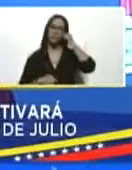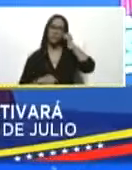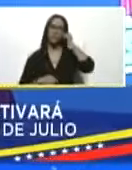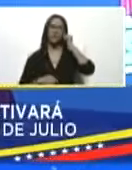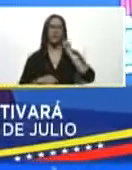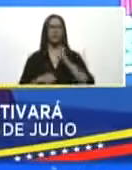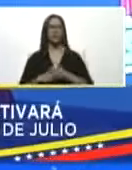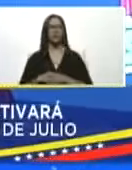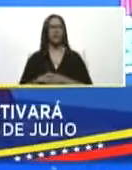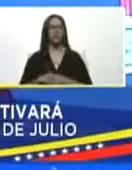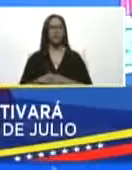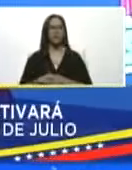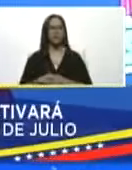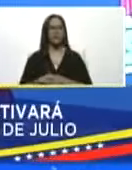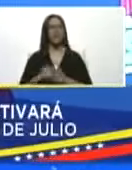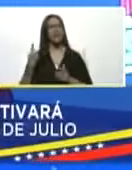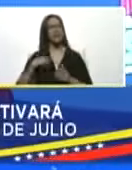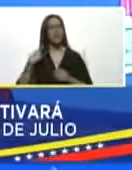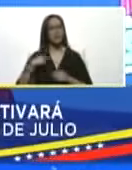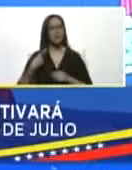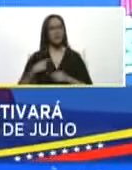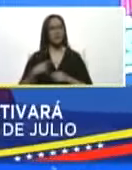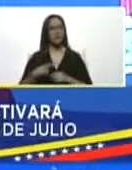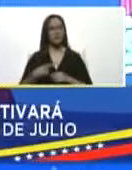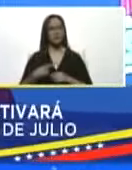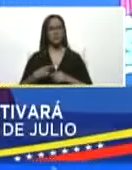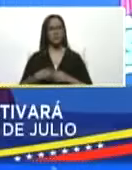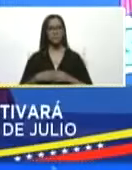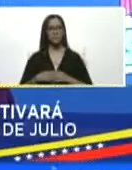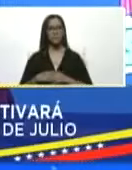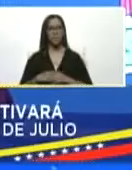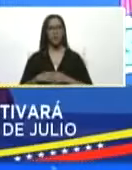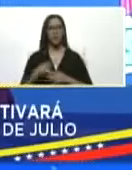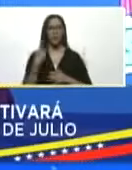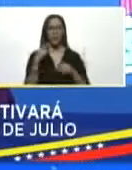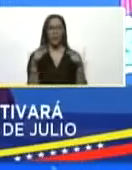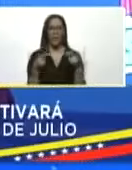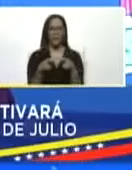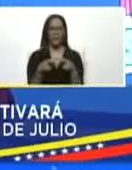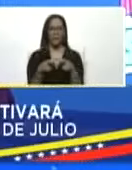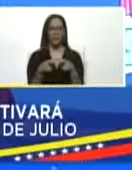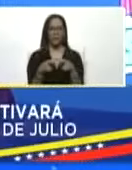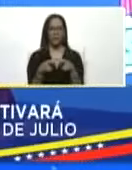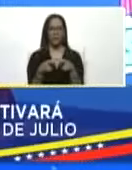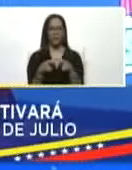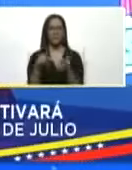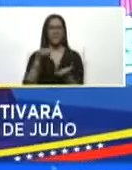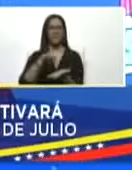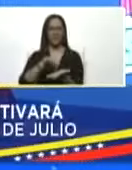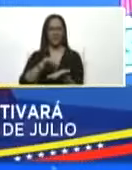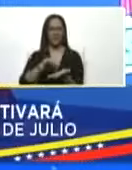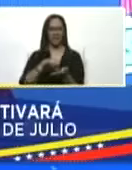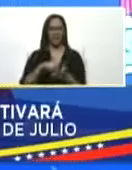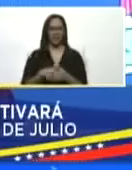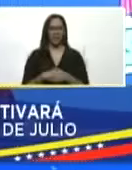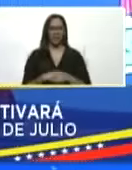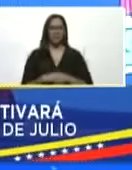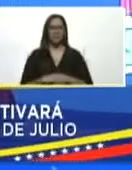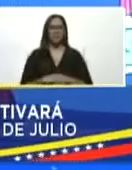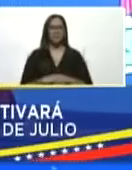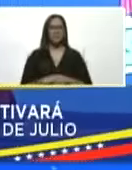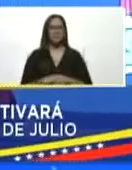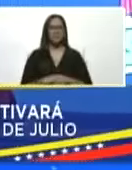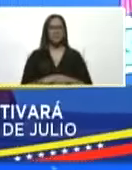Que tendrá un equipo central,